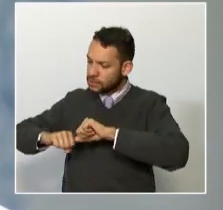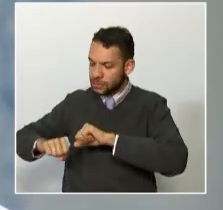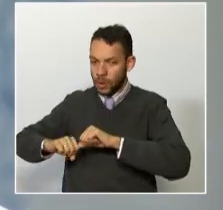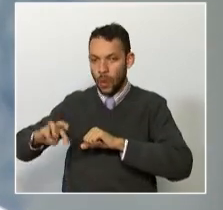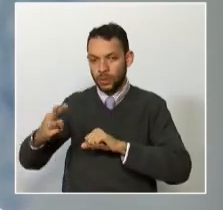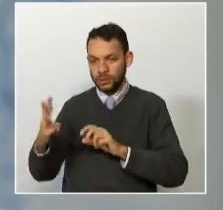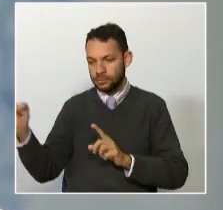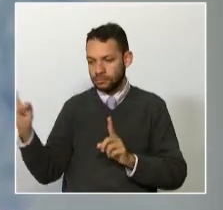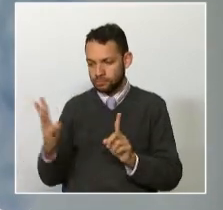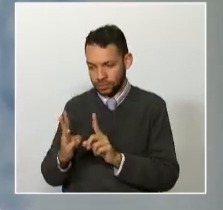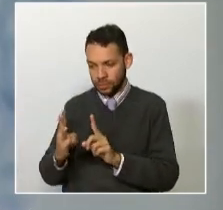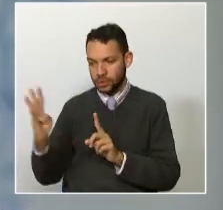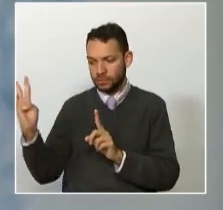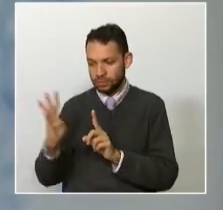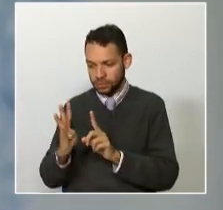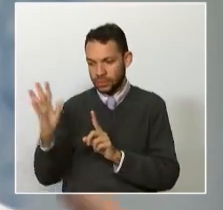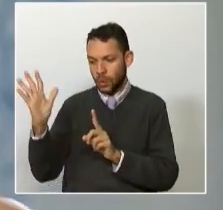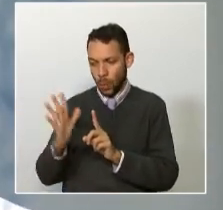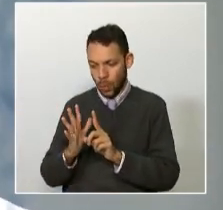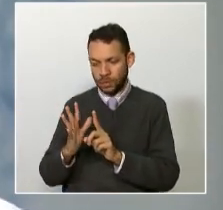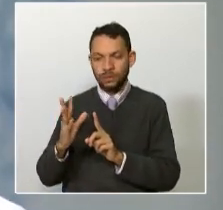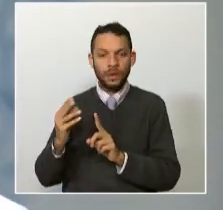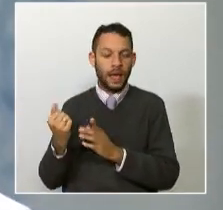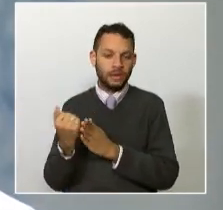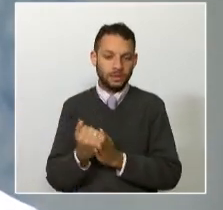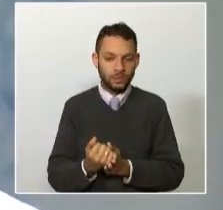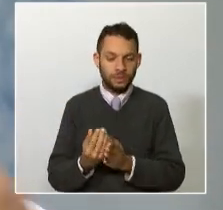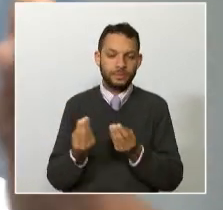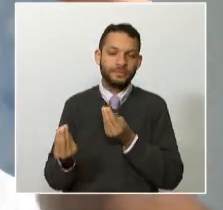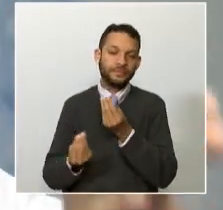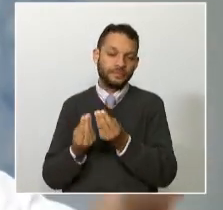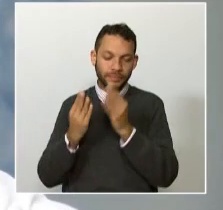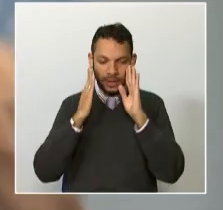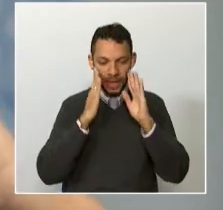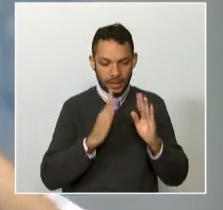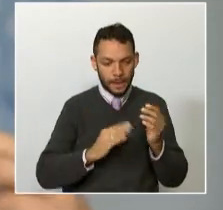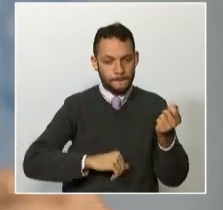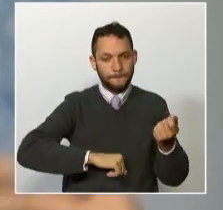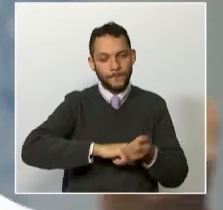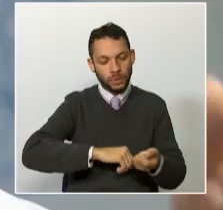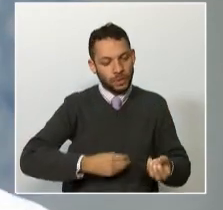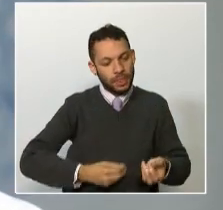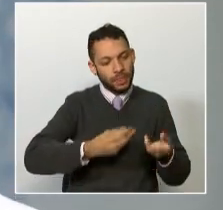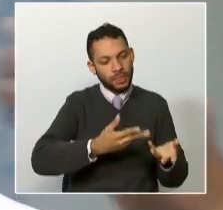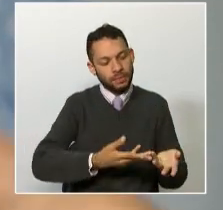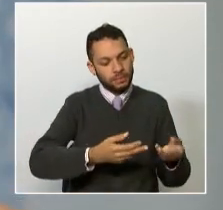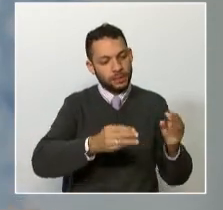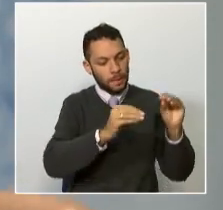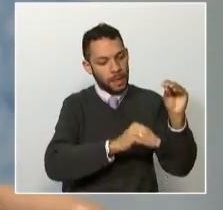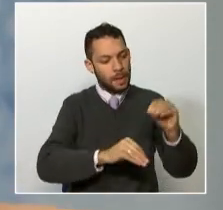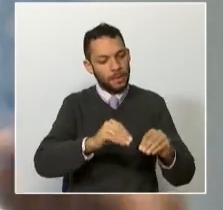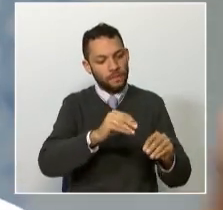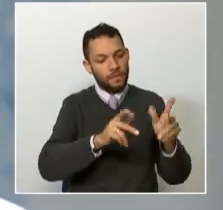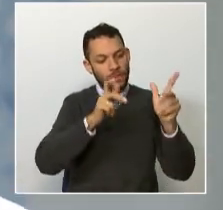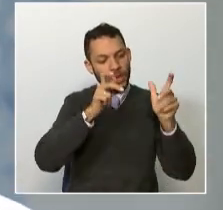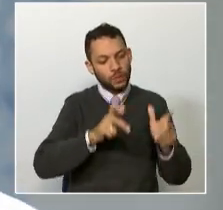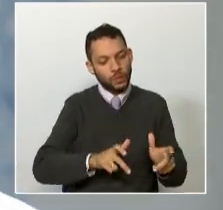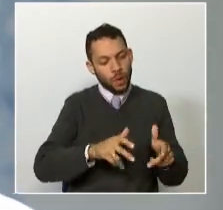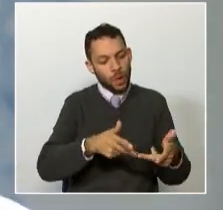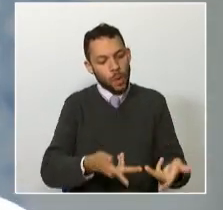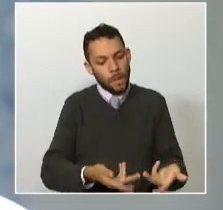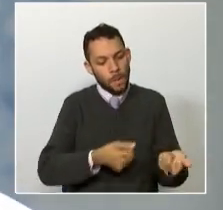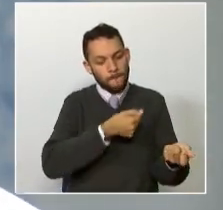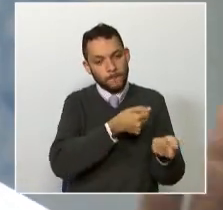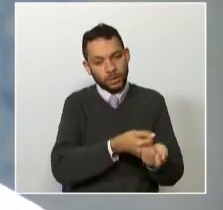varias clases de especialistas y que cada uno en nuestro campo aporte un granito de arena en lo que la persona pueda tener o